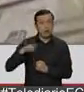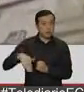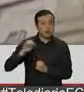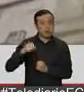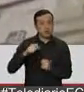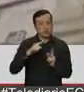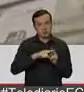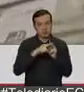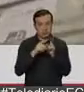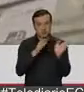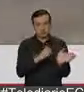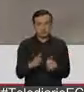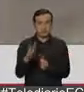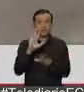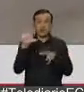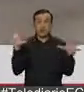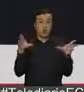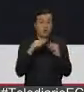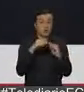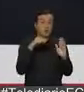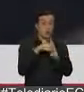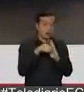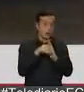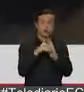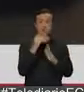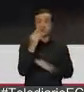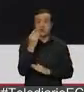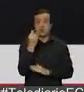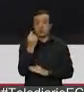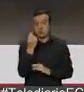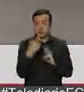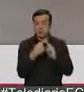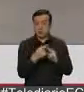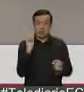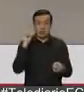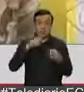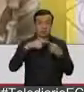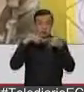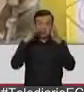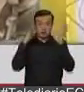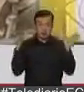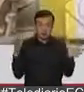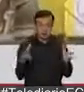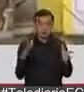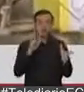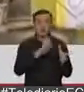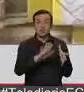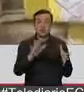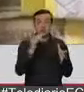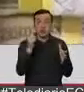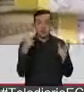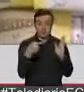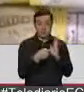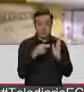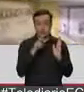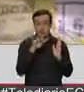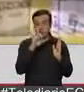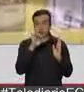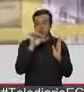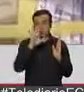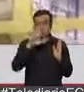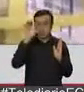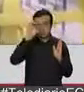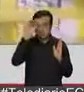que las entidades del sistema financiero que otorguen créditos hasta finalizar este año podrán deducir del impuesto a la renta el